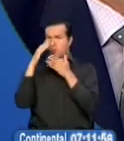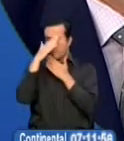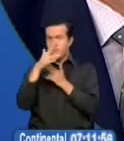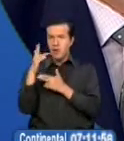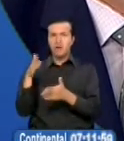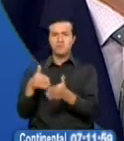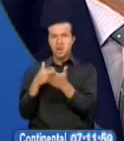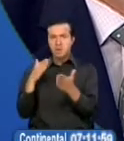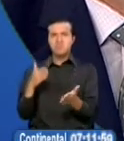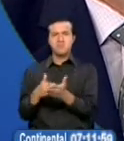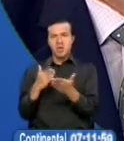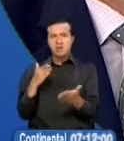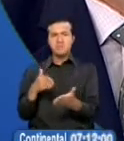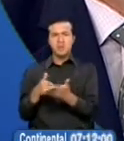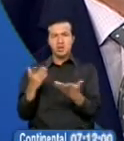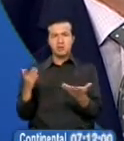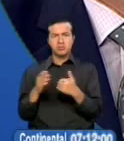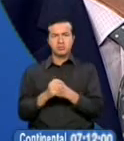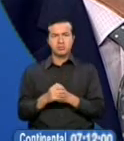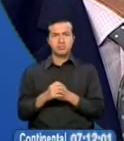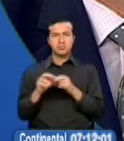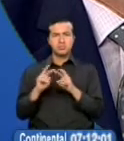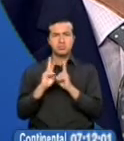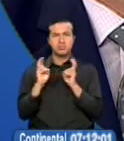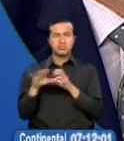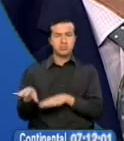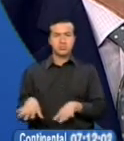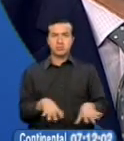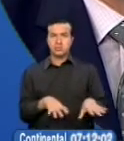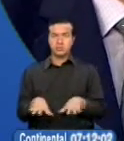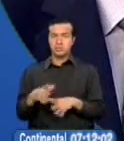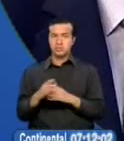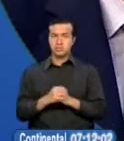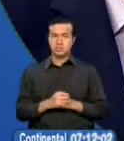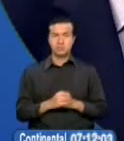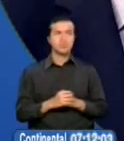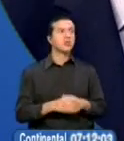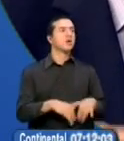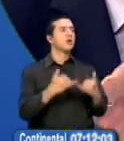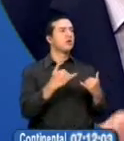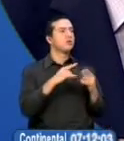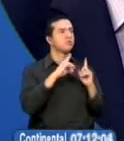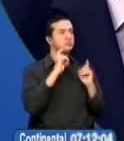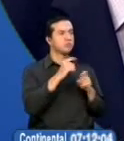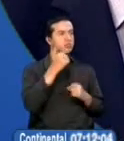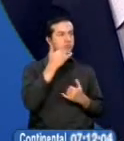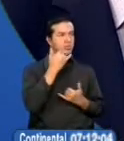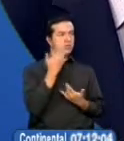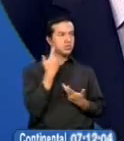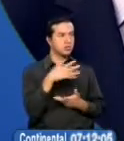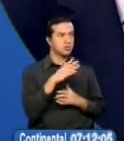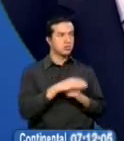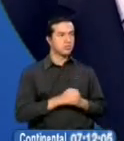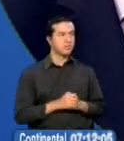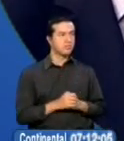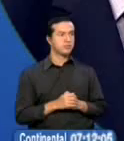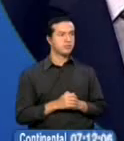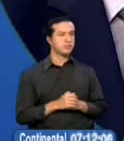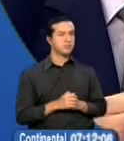encontrarían concentrados para vincularlo a actividades criminales. Ahora, El día de hoy comienza